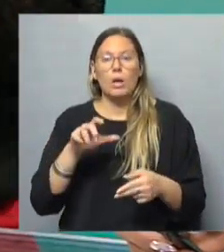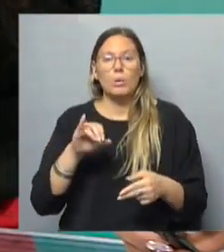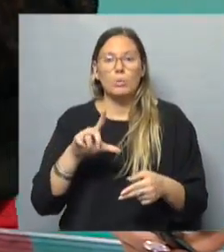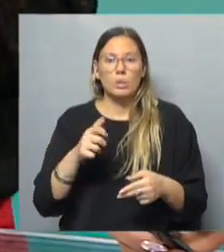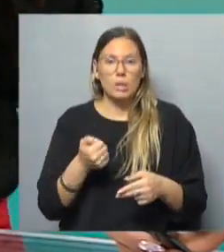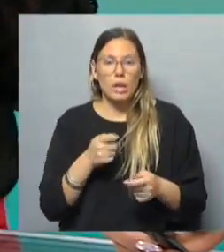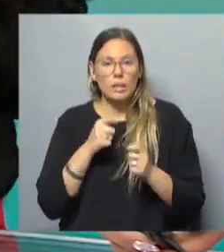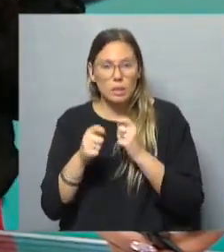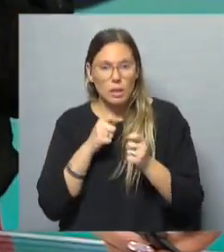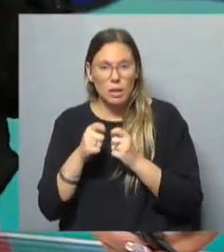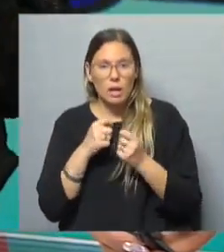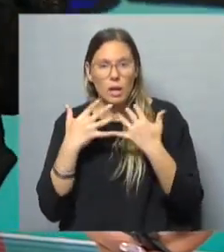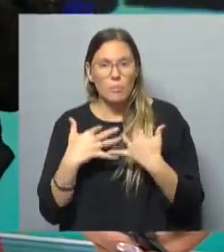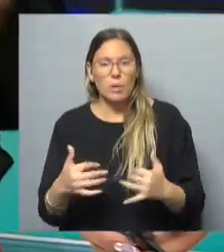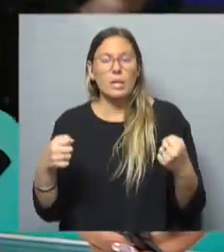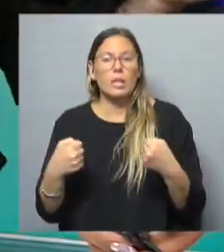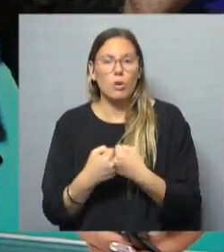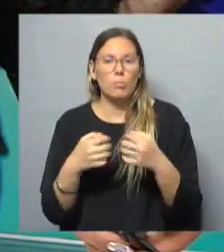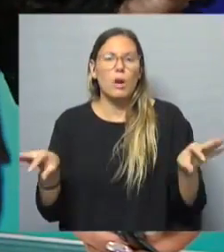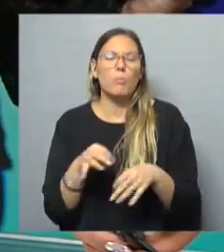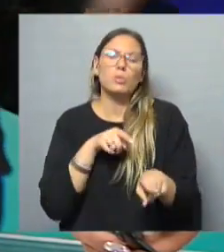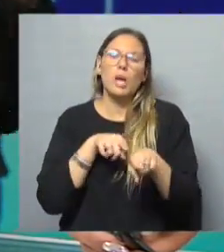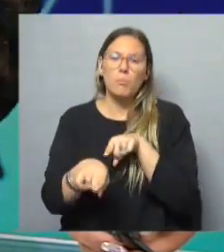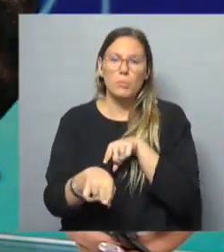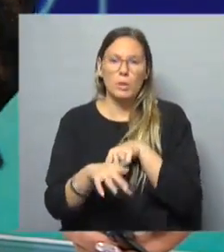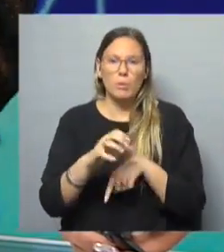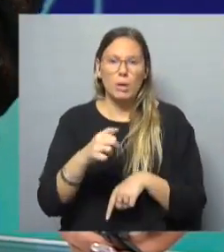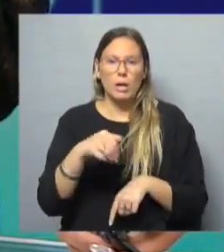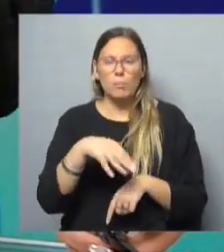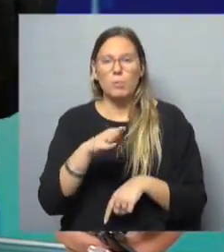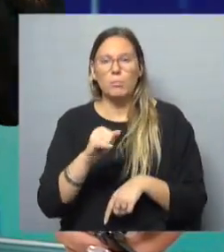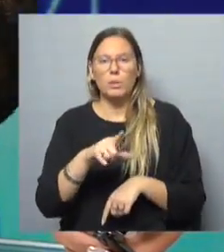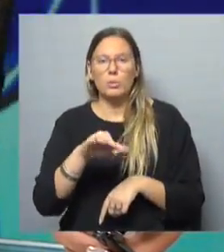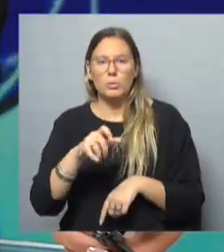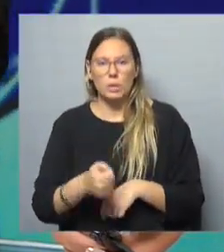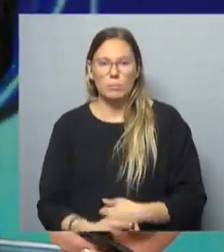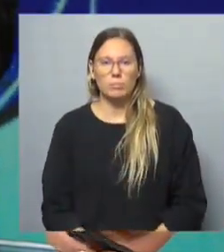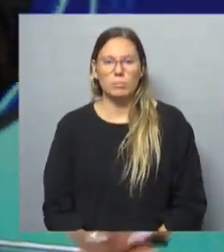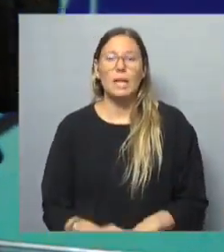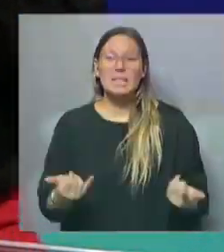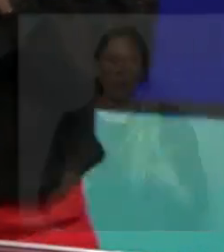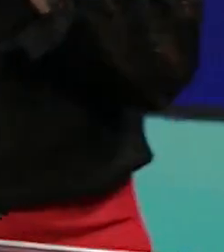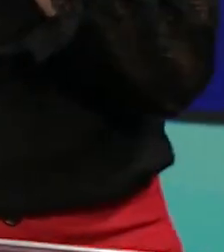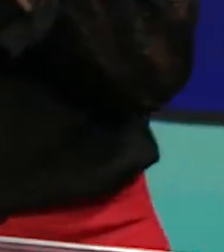trae una nota de un espectáculo de impro y después la música en vivo con Carmen P y Mariana Lucía. Ya venimos.